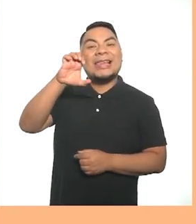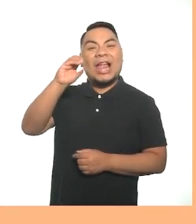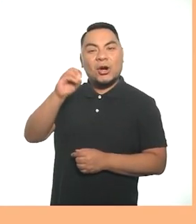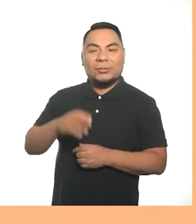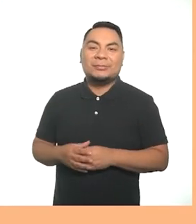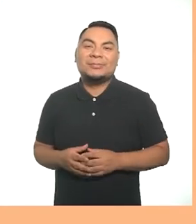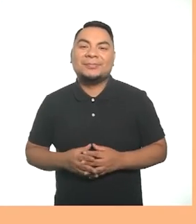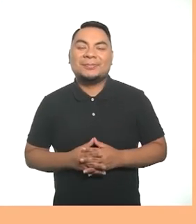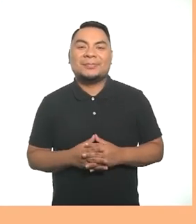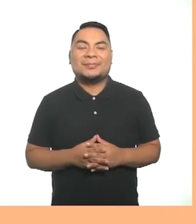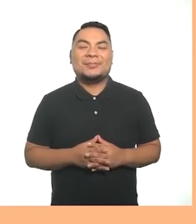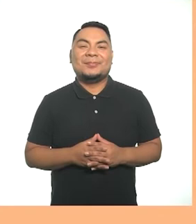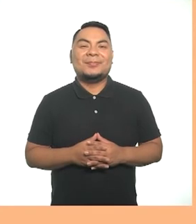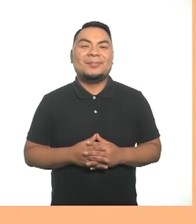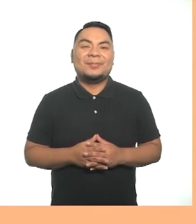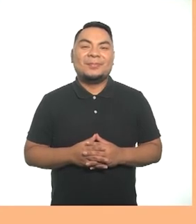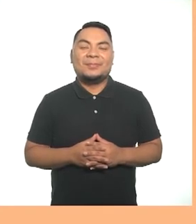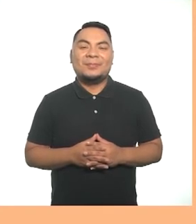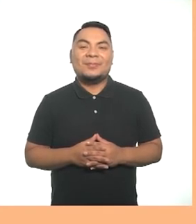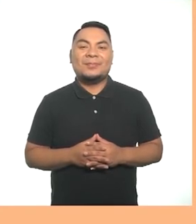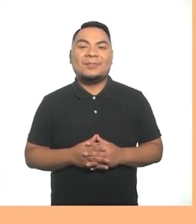Leo.